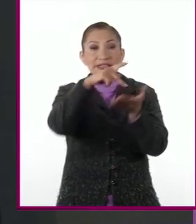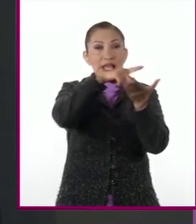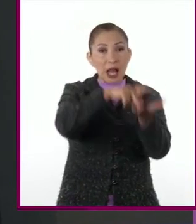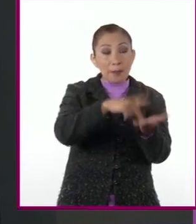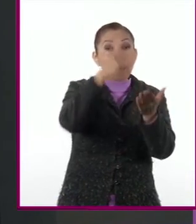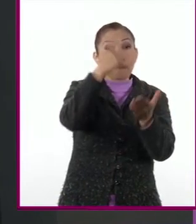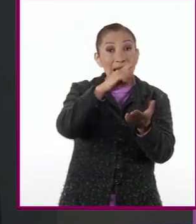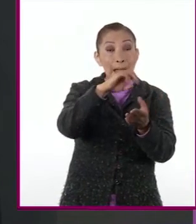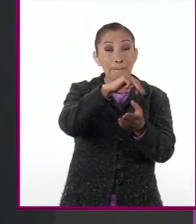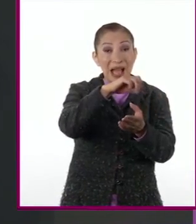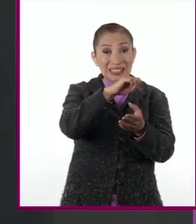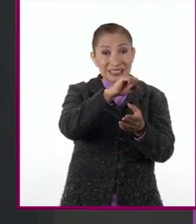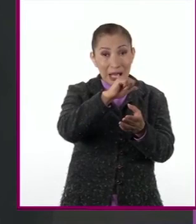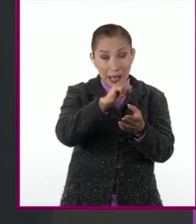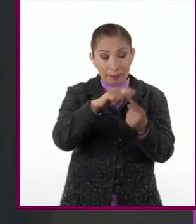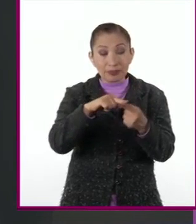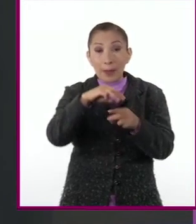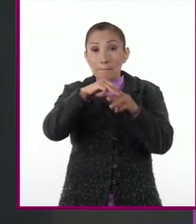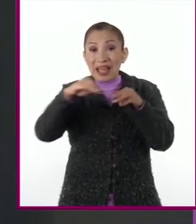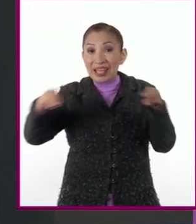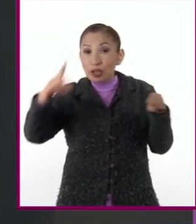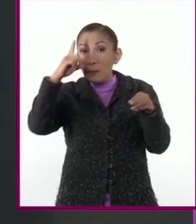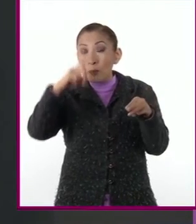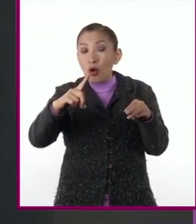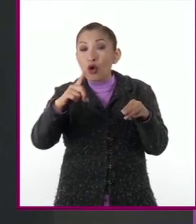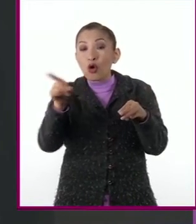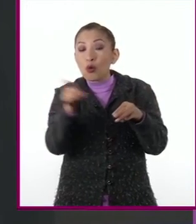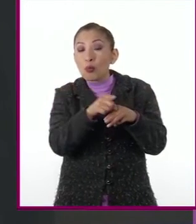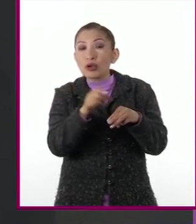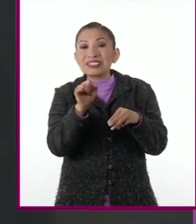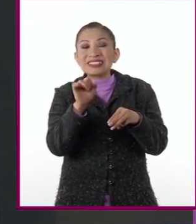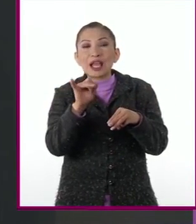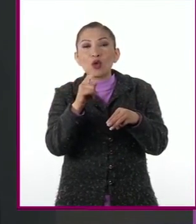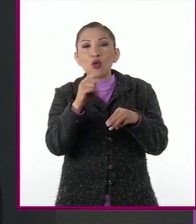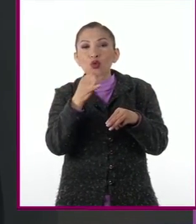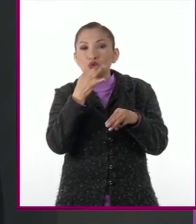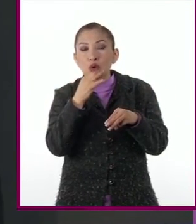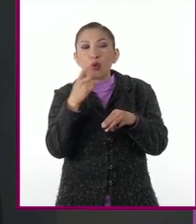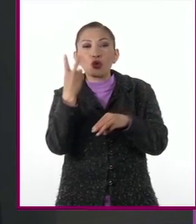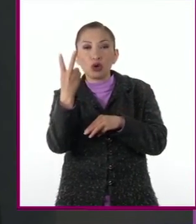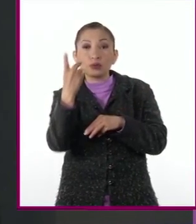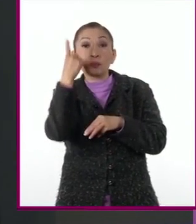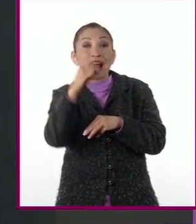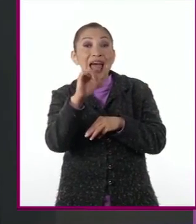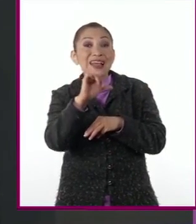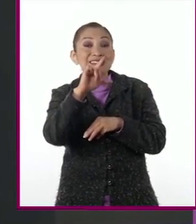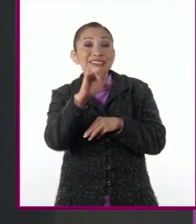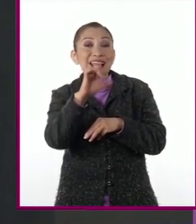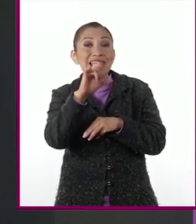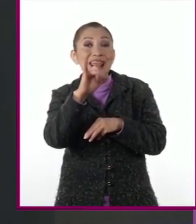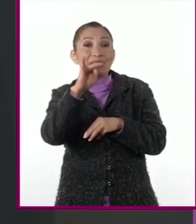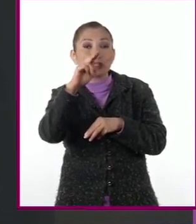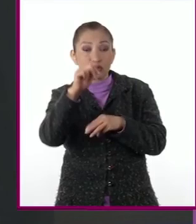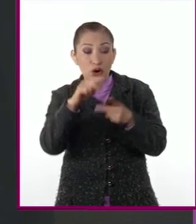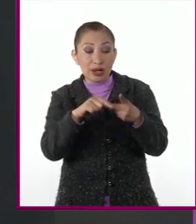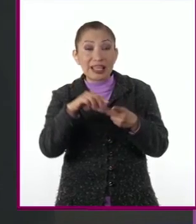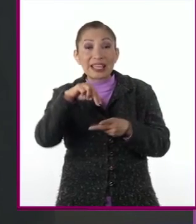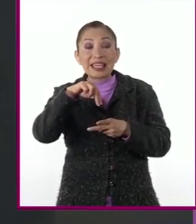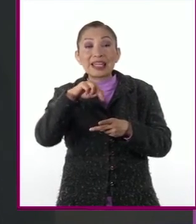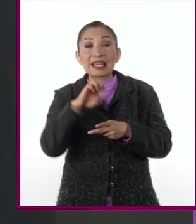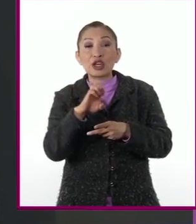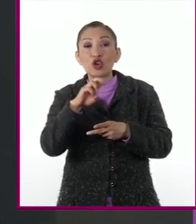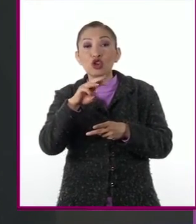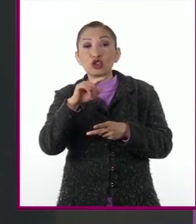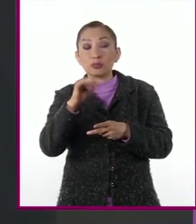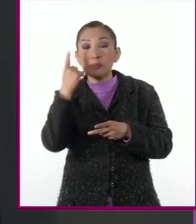Kilogramos para la masa, metros por segundo al cuadrado para la aceleración y newtons